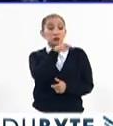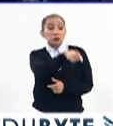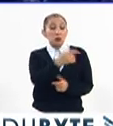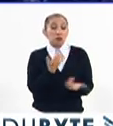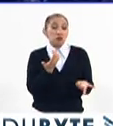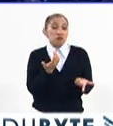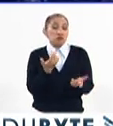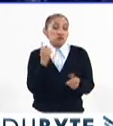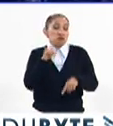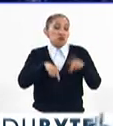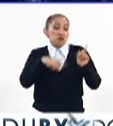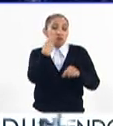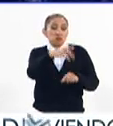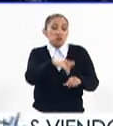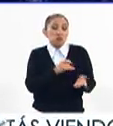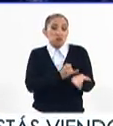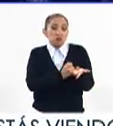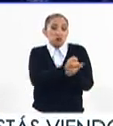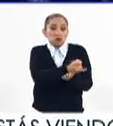lo que les corresponde,